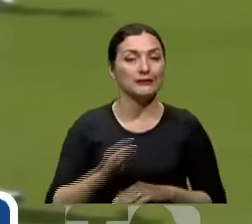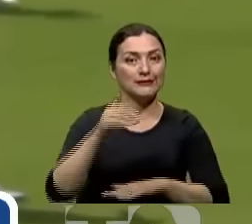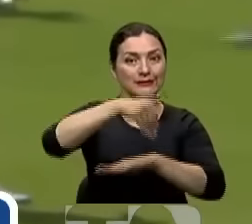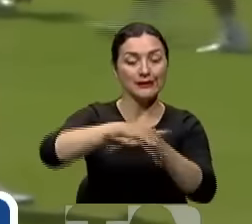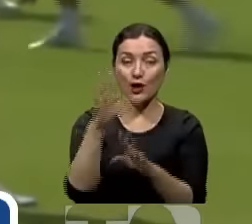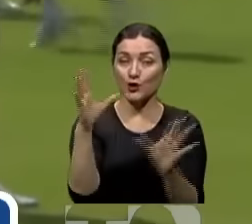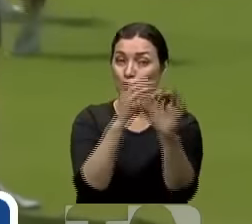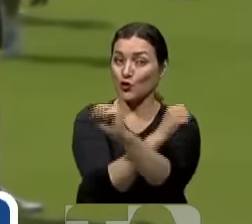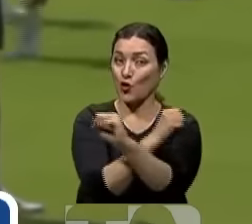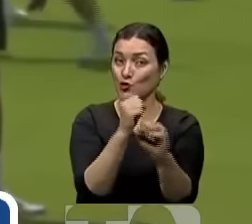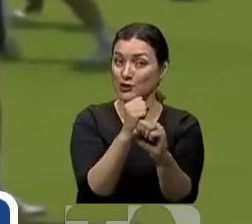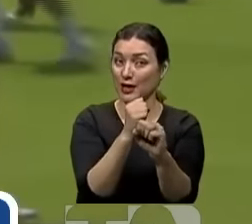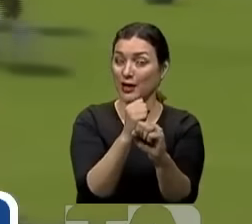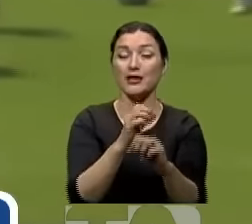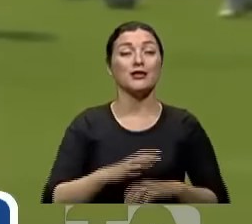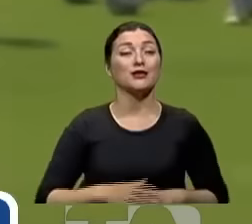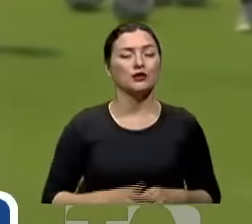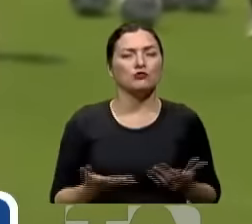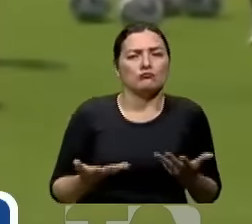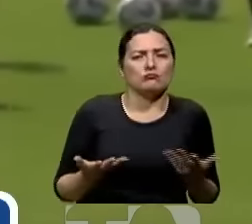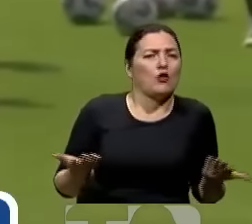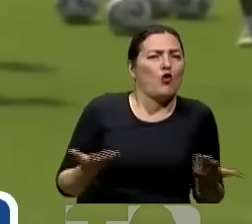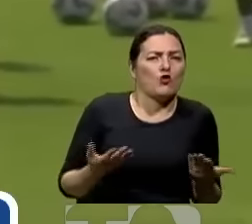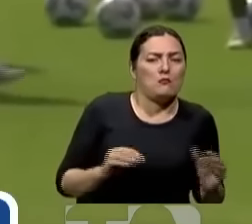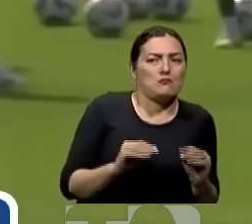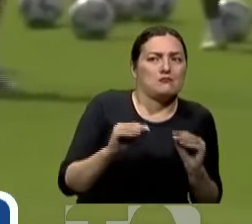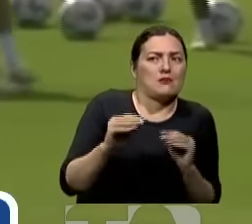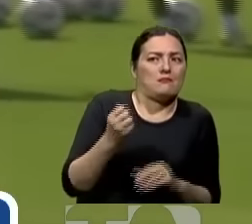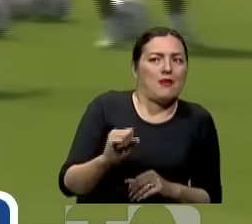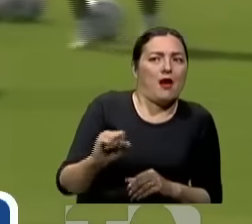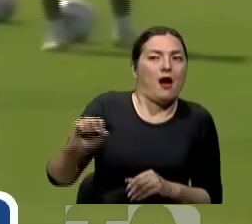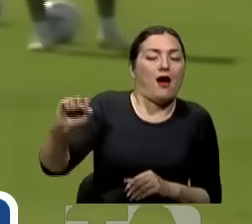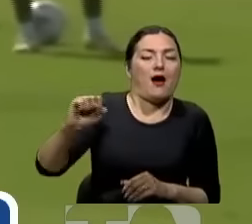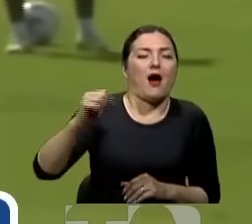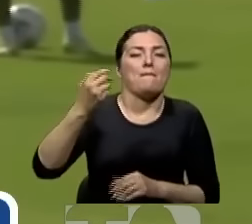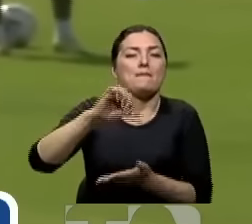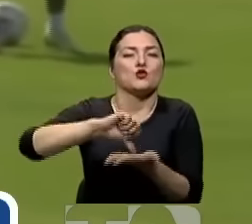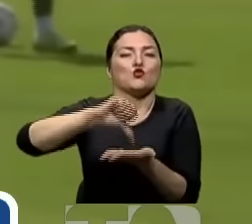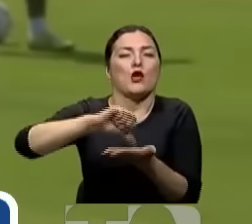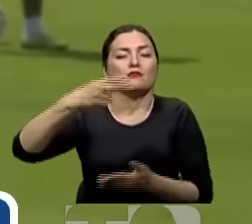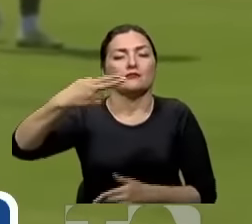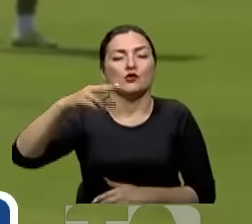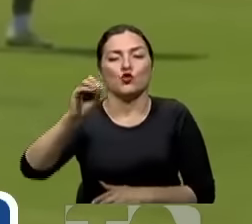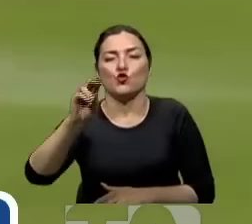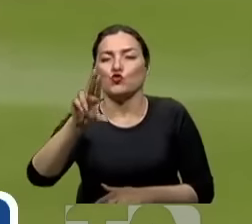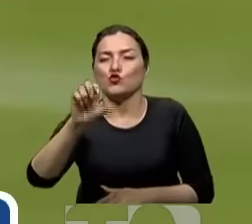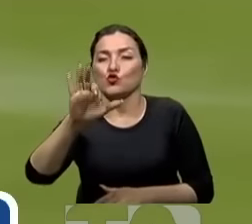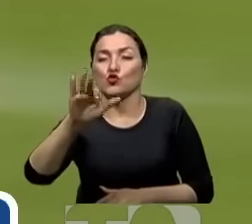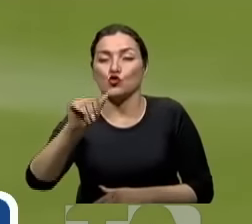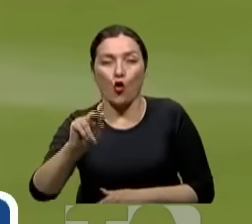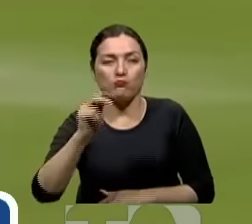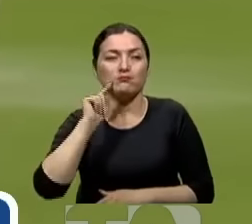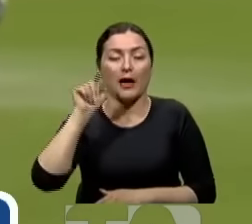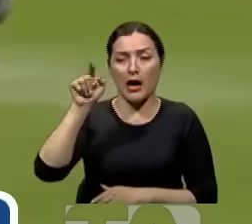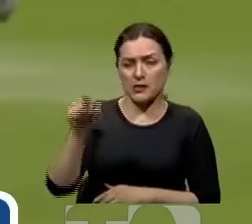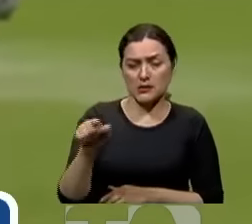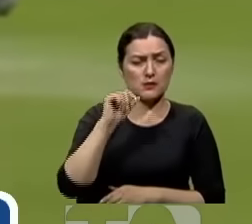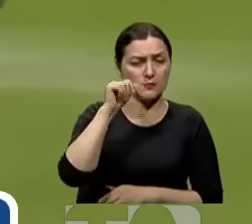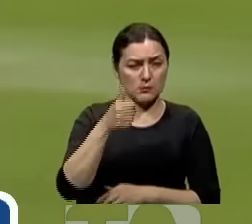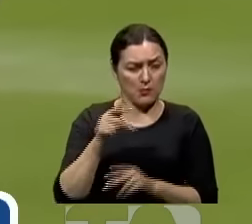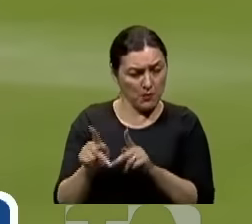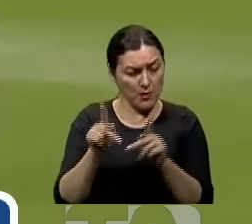tarde-noche será en cambio el desplazamiento hacia Houston para mañana temprano empezar a preparar de lleno lo que será el